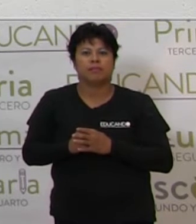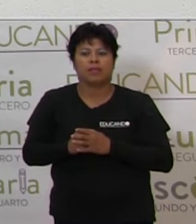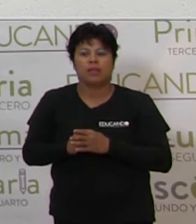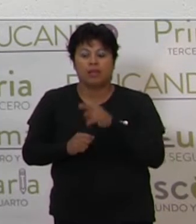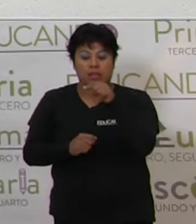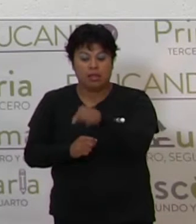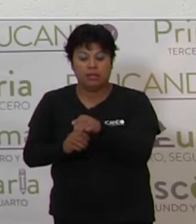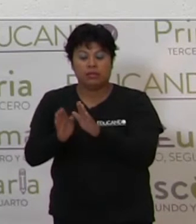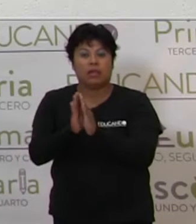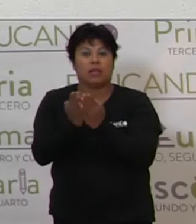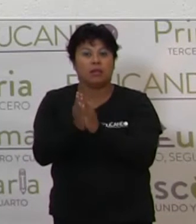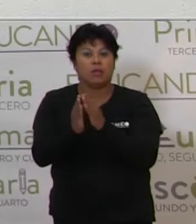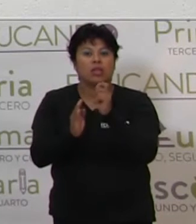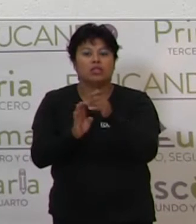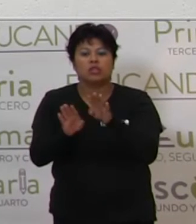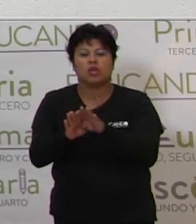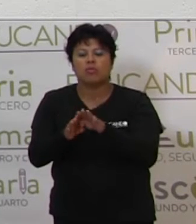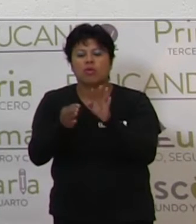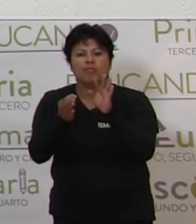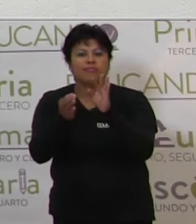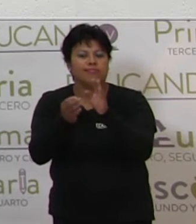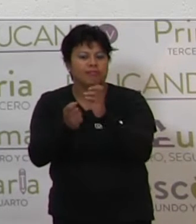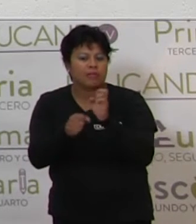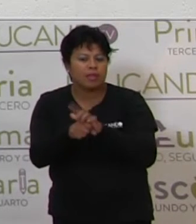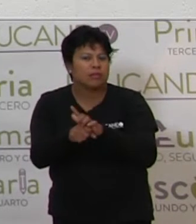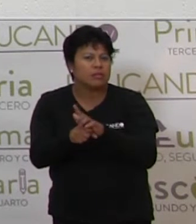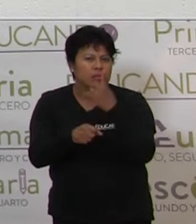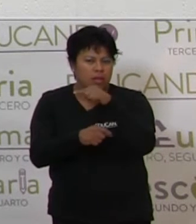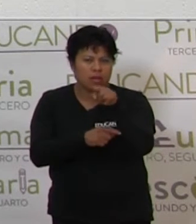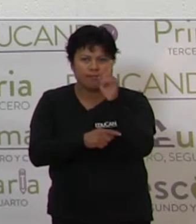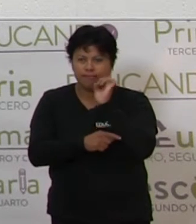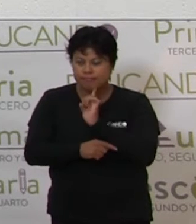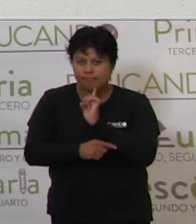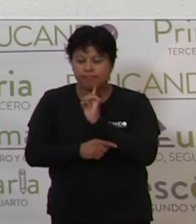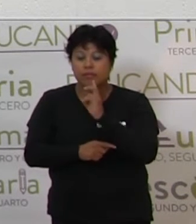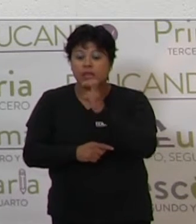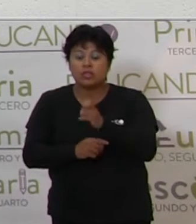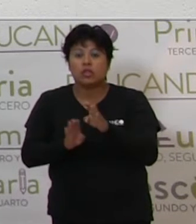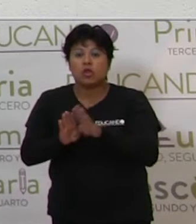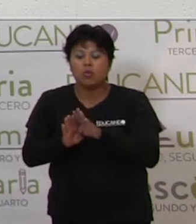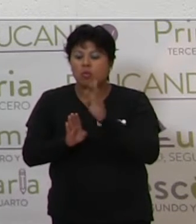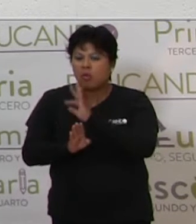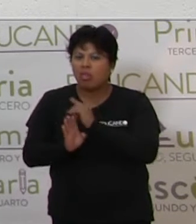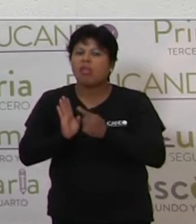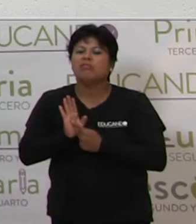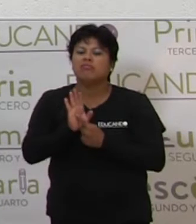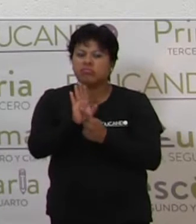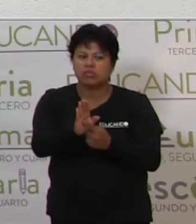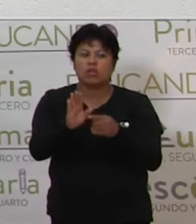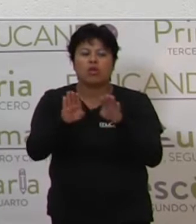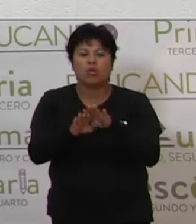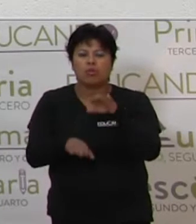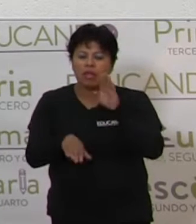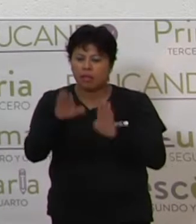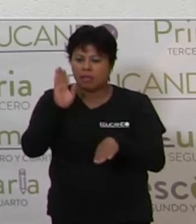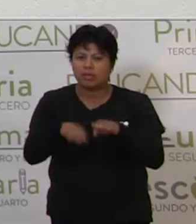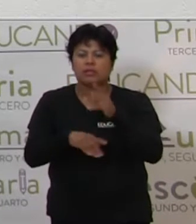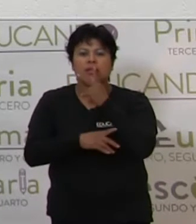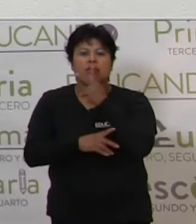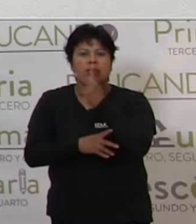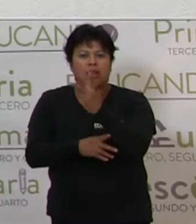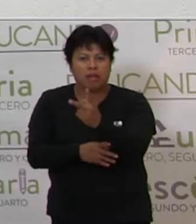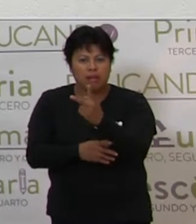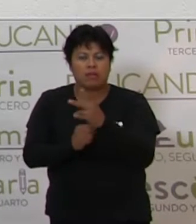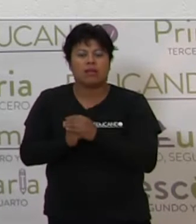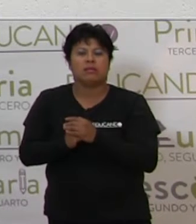el libro es como una catarsis para ella. Y además nos prueba cómo a veces las